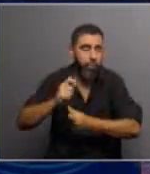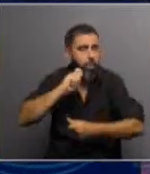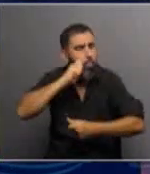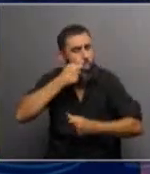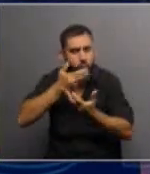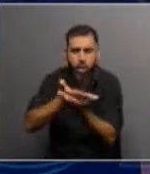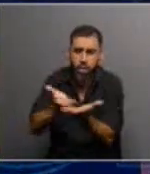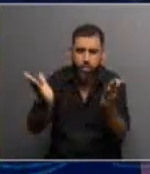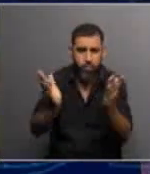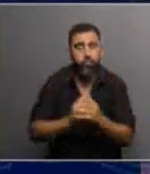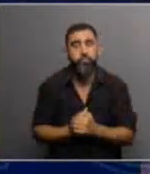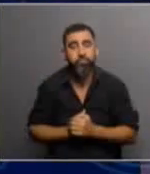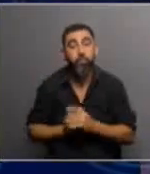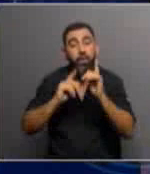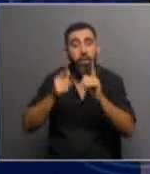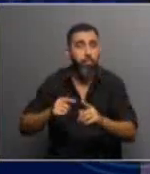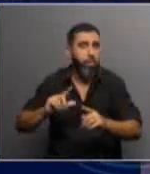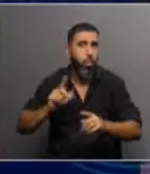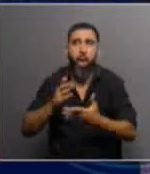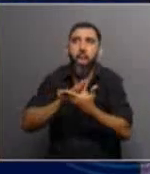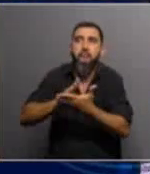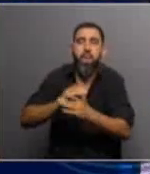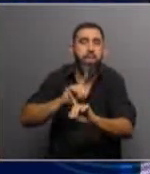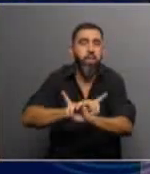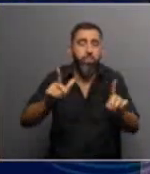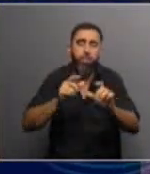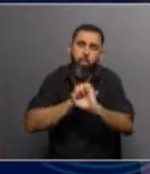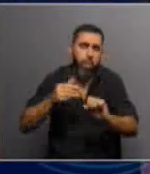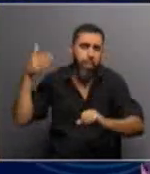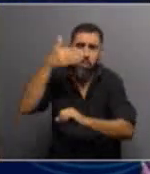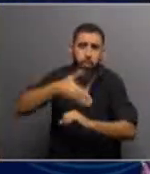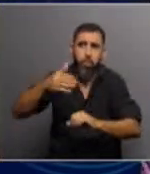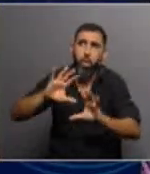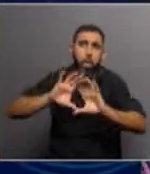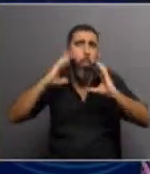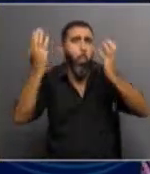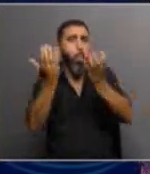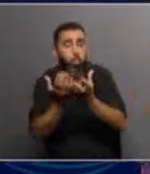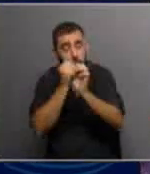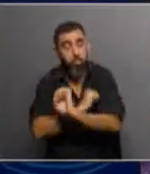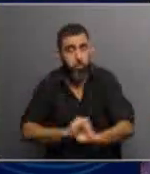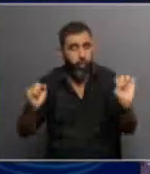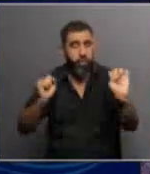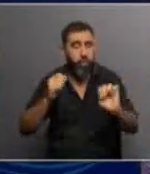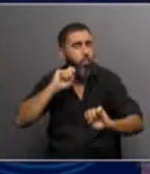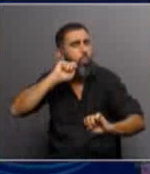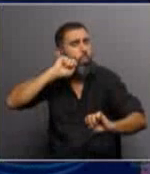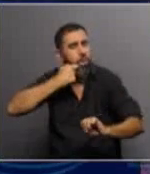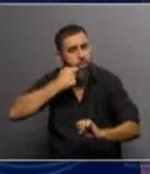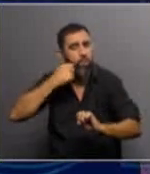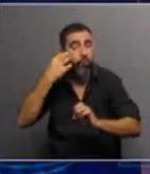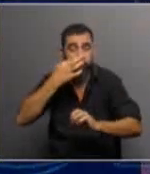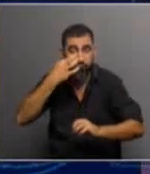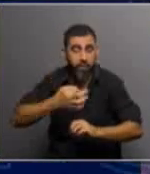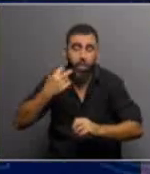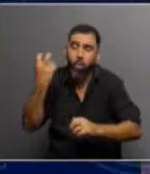manifestaciones y además los lentos cuando tiene fronteras porque es una cosa con la que se puede participar de cualquier parte del mundo entonces realmente es muy muy lindo poder buscar